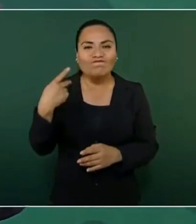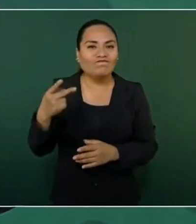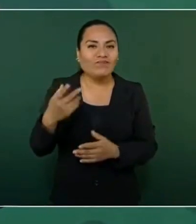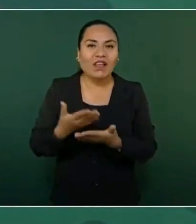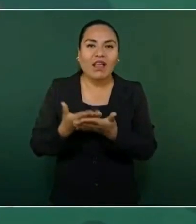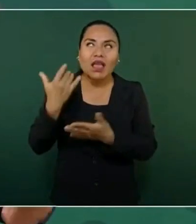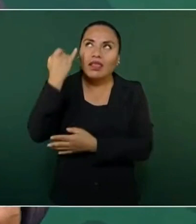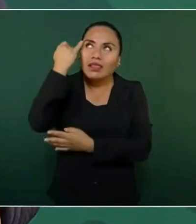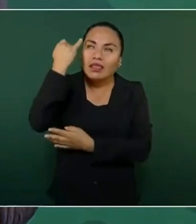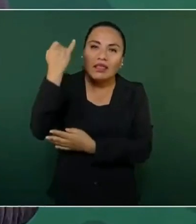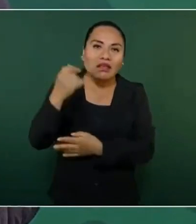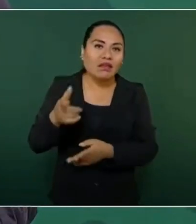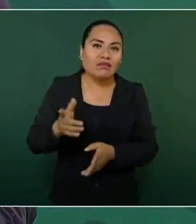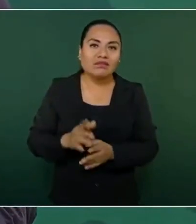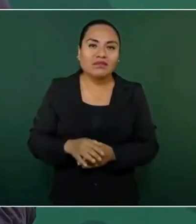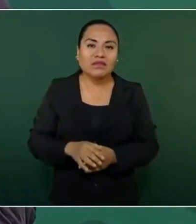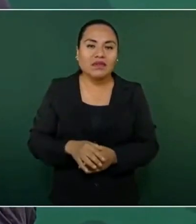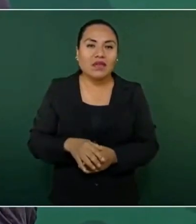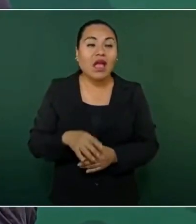el chantaje